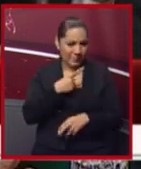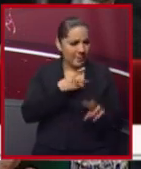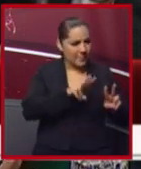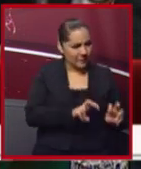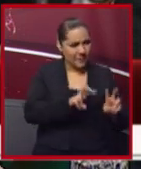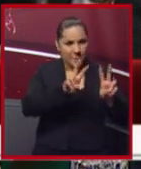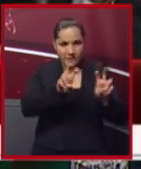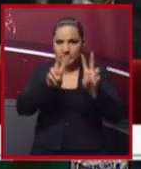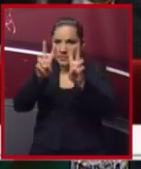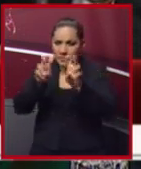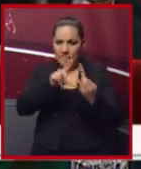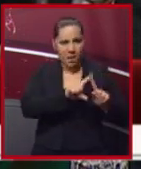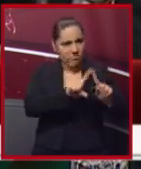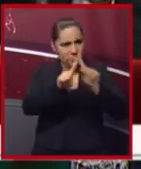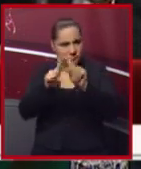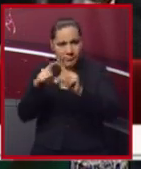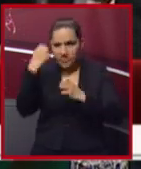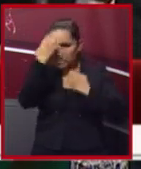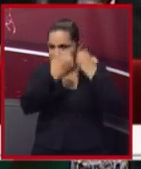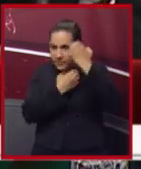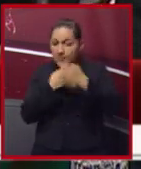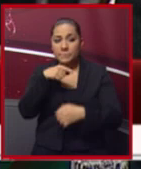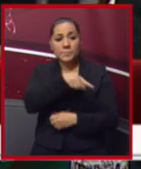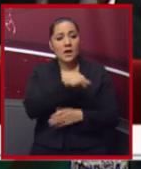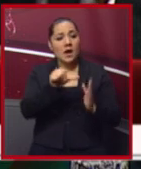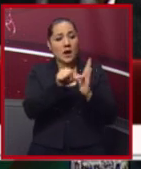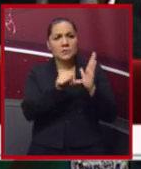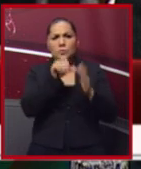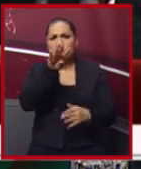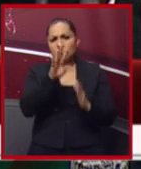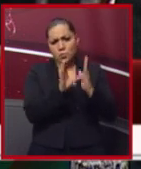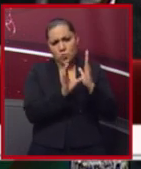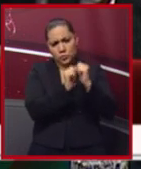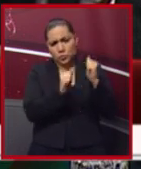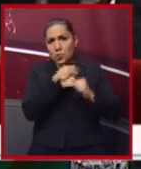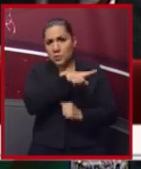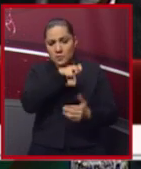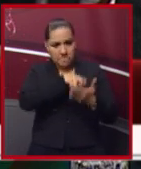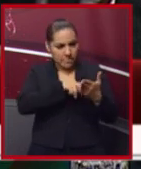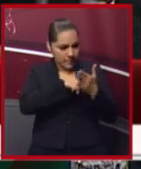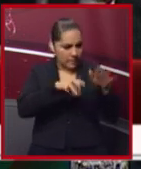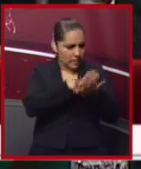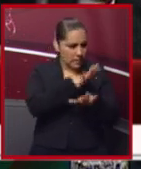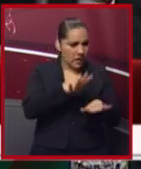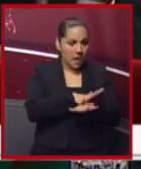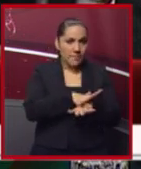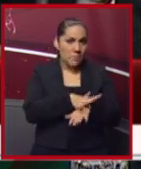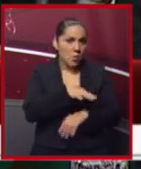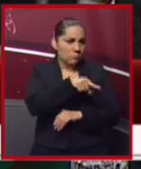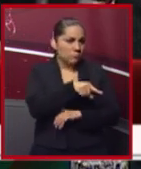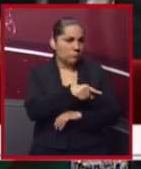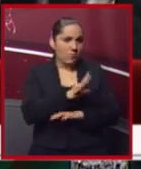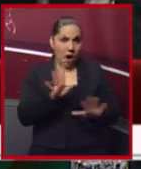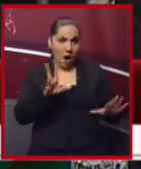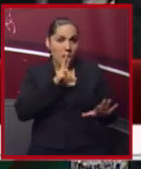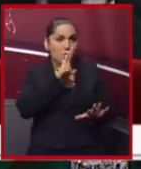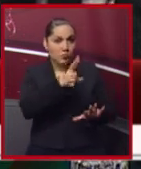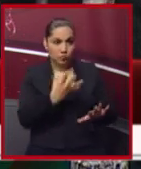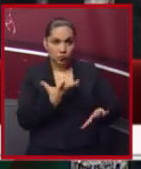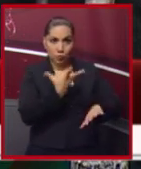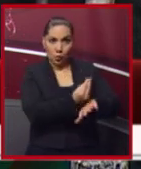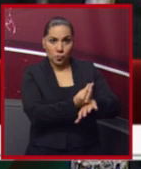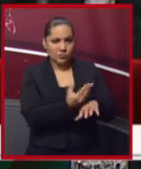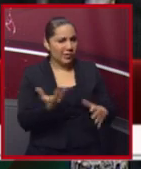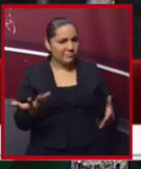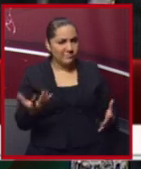que el 19 constitucional no sea la solución, pero yo les pido a la madre de una niña